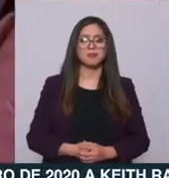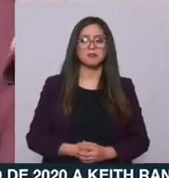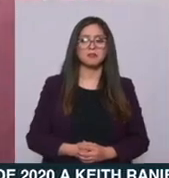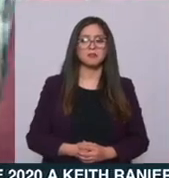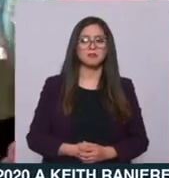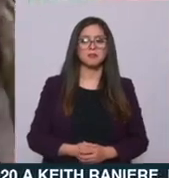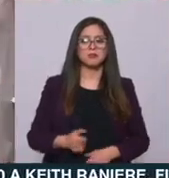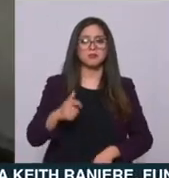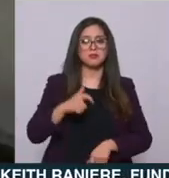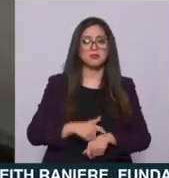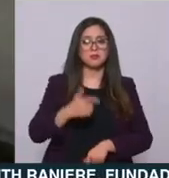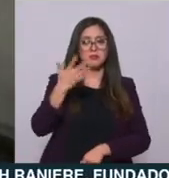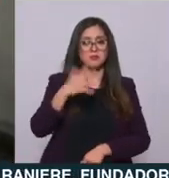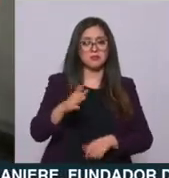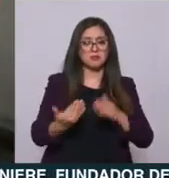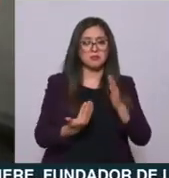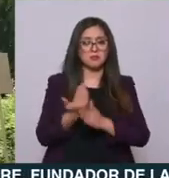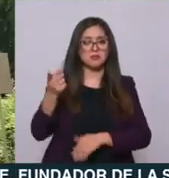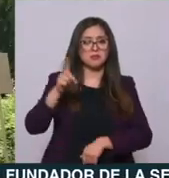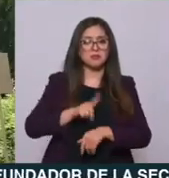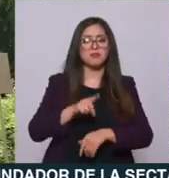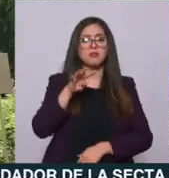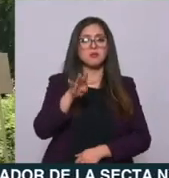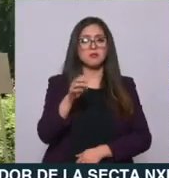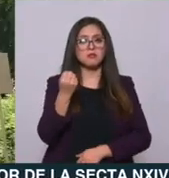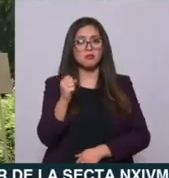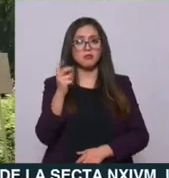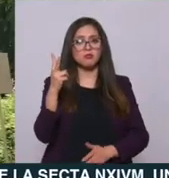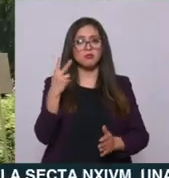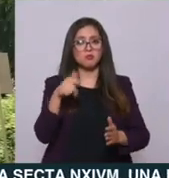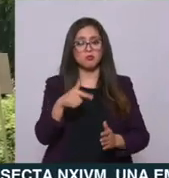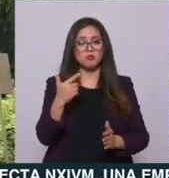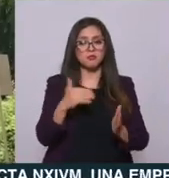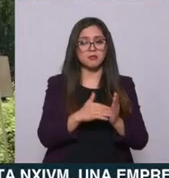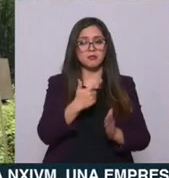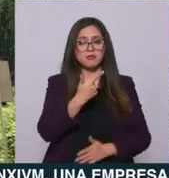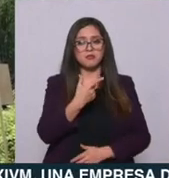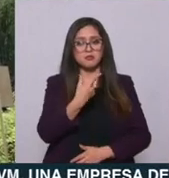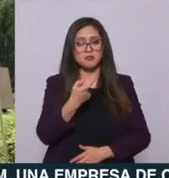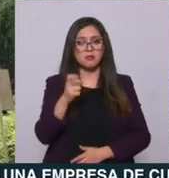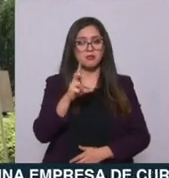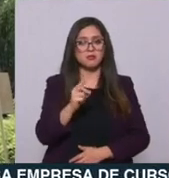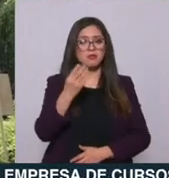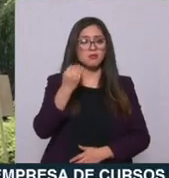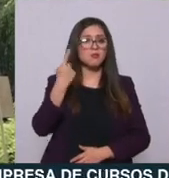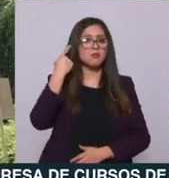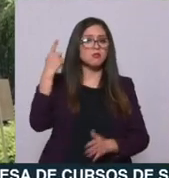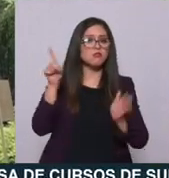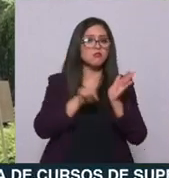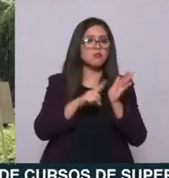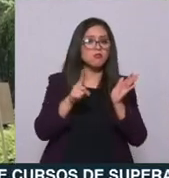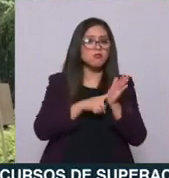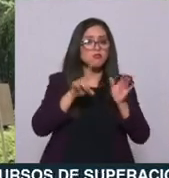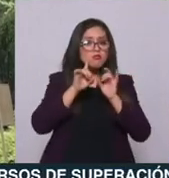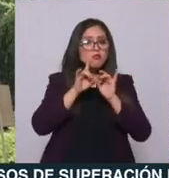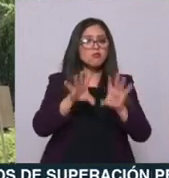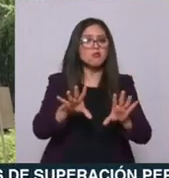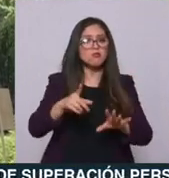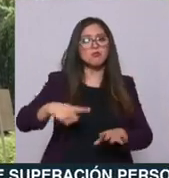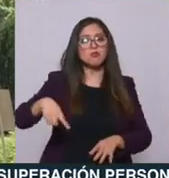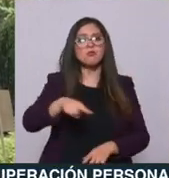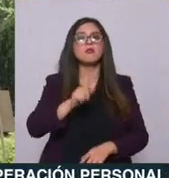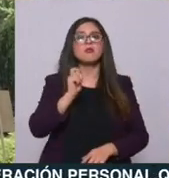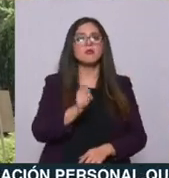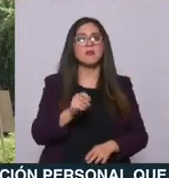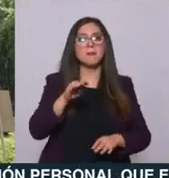En punto de las 10 de la mañana del 19 de septiembre, 12.139 altavoces de la Ciudad de México emitirán la alerta sísmica como